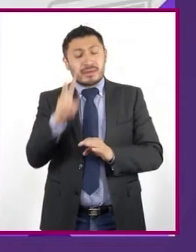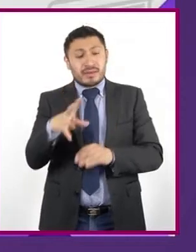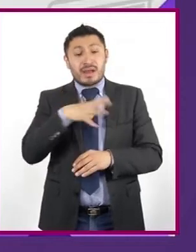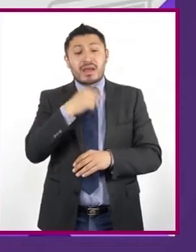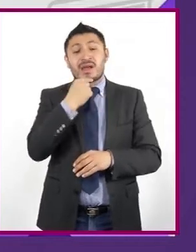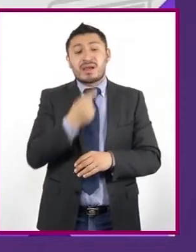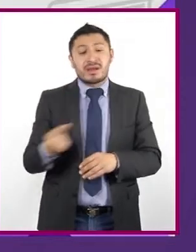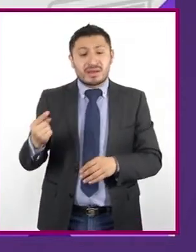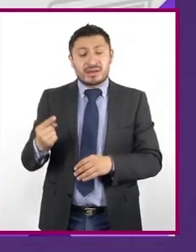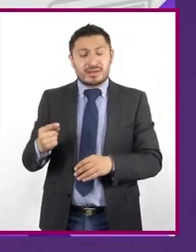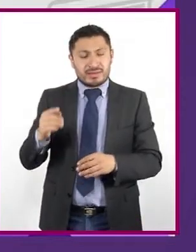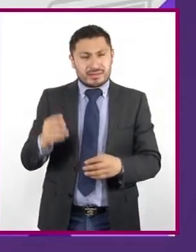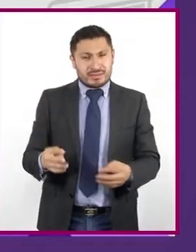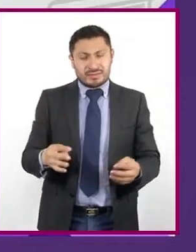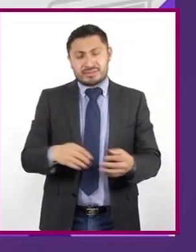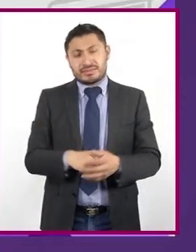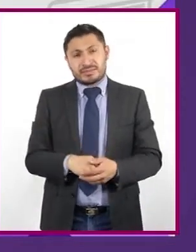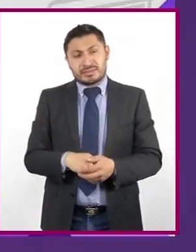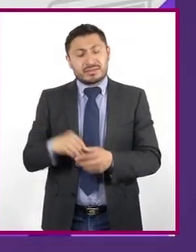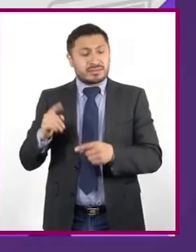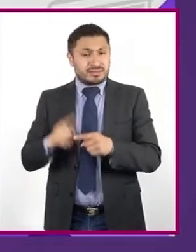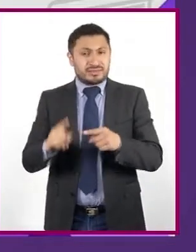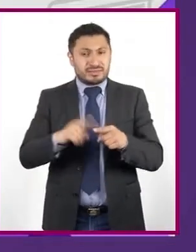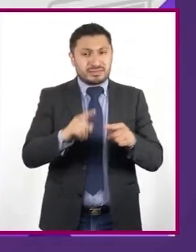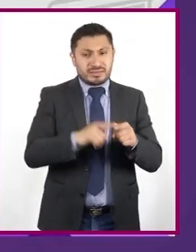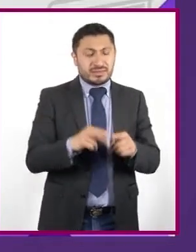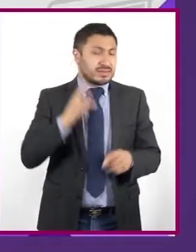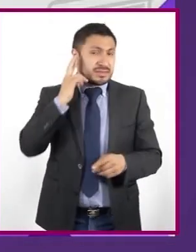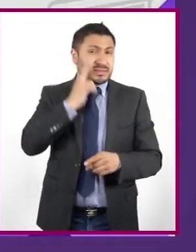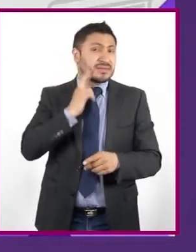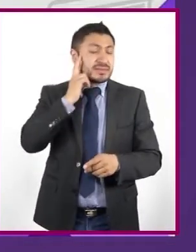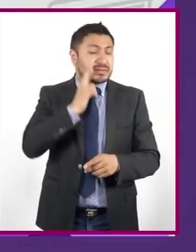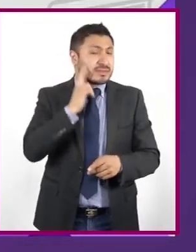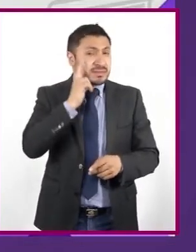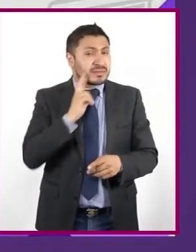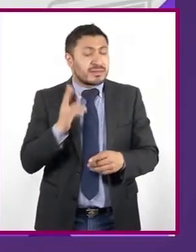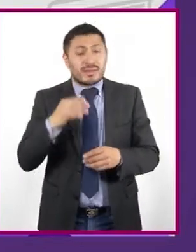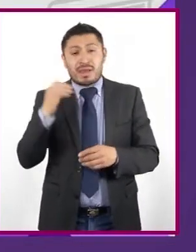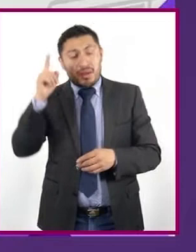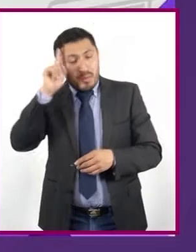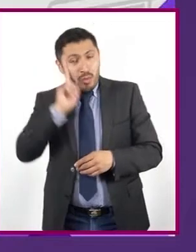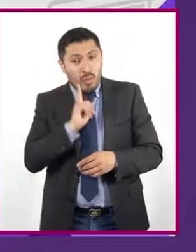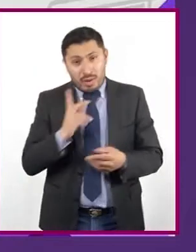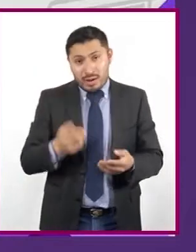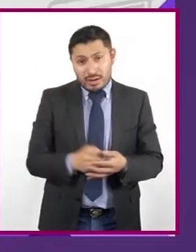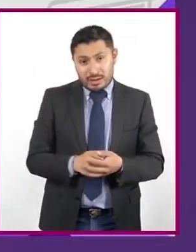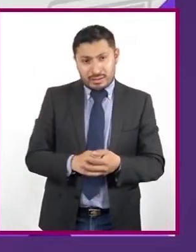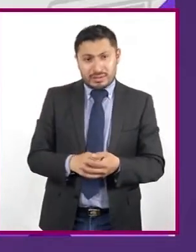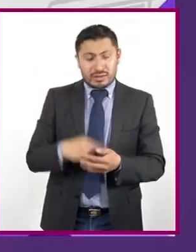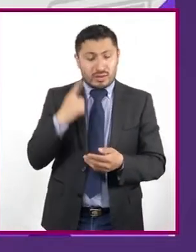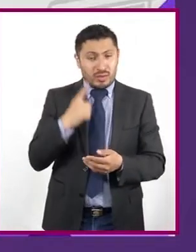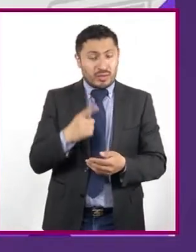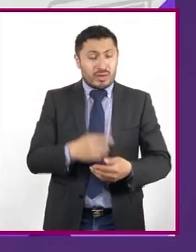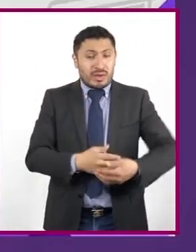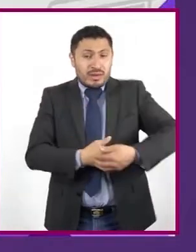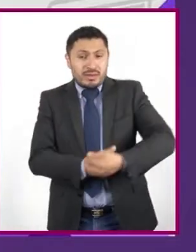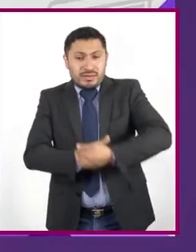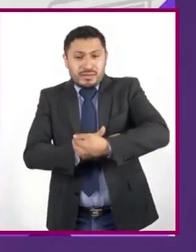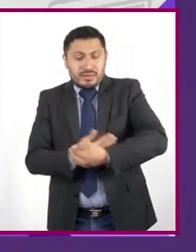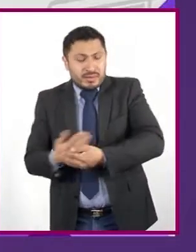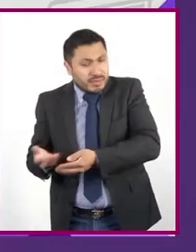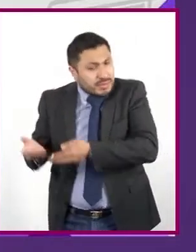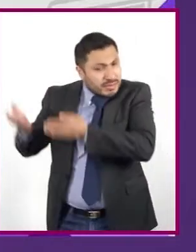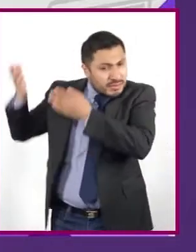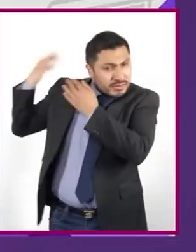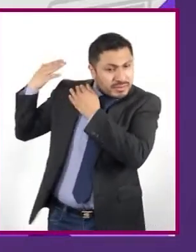niños y niñas de frente, de diferente origen étnico y mujeres, una de ellas cargando un niño en la